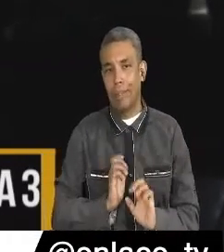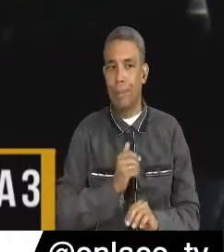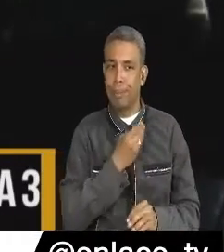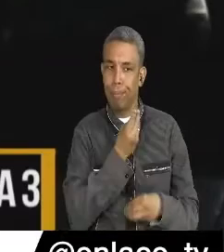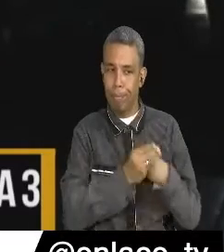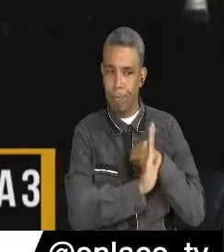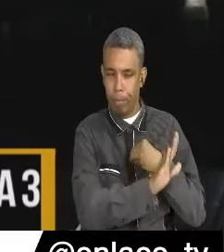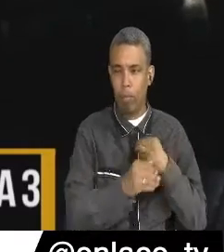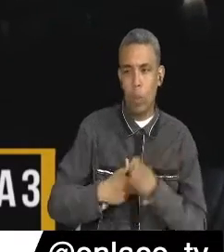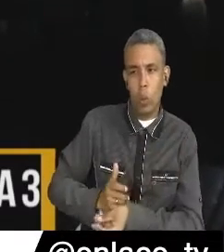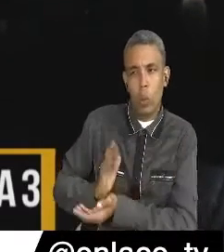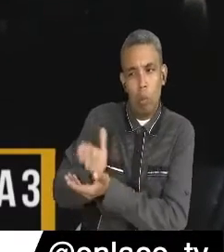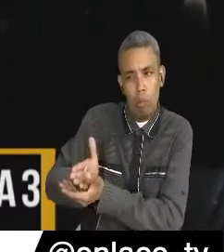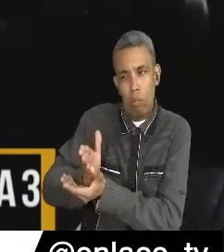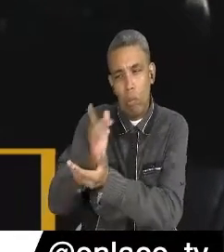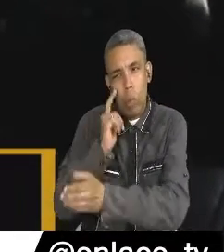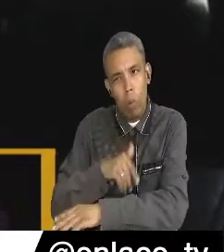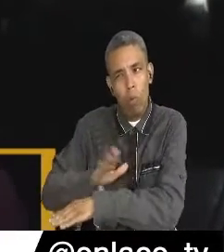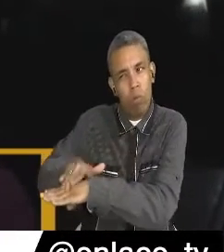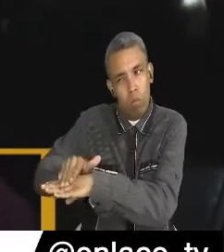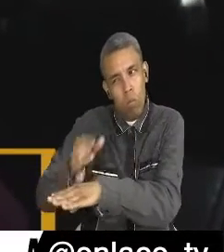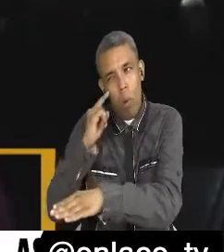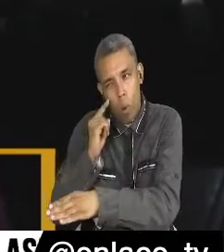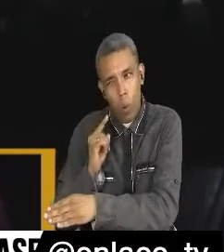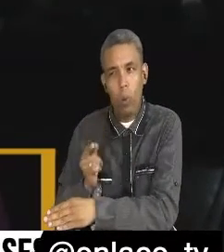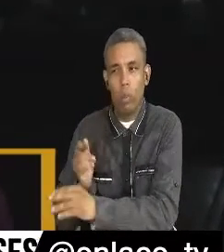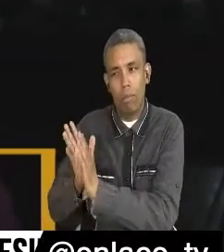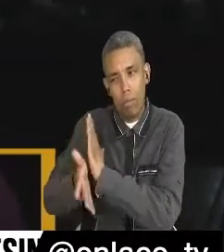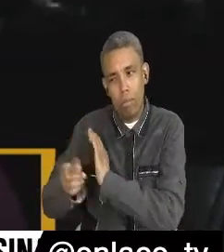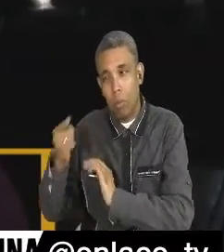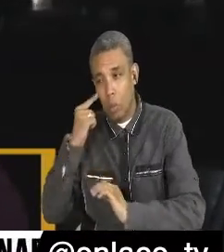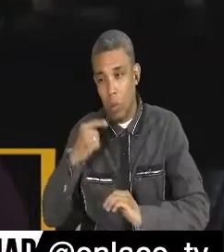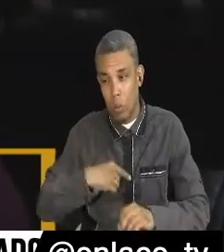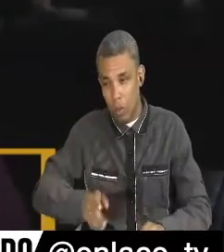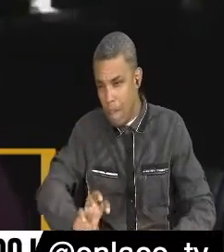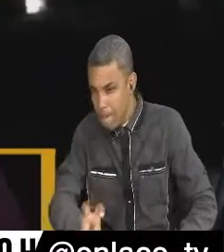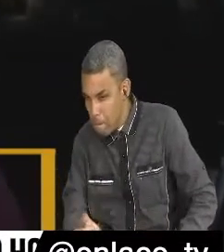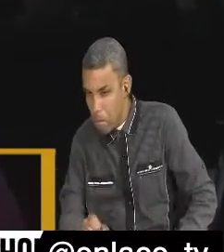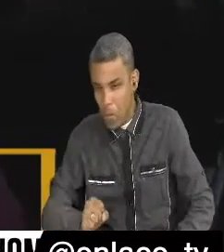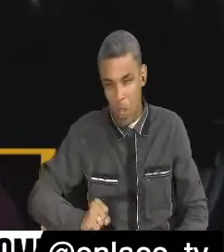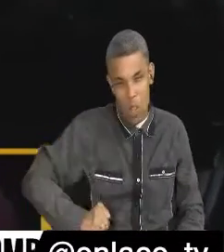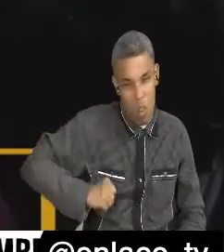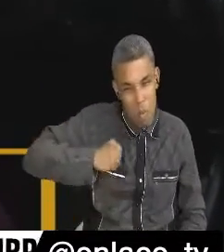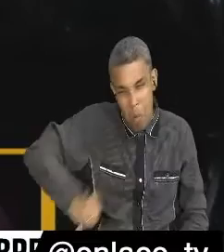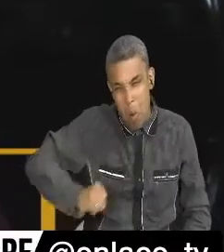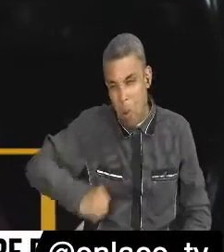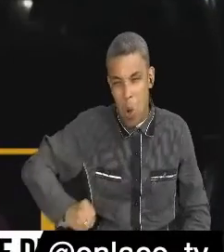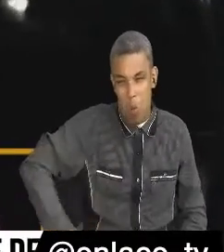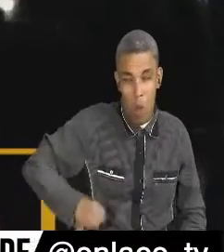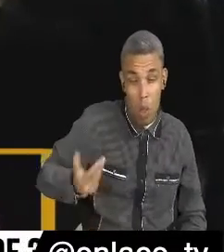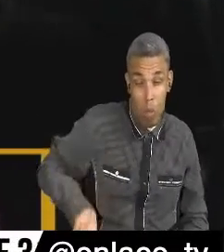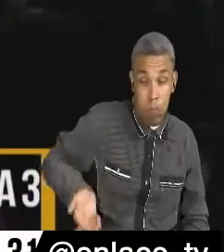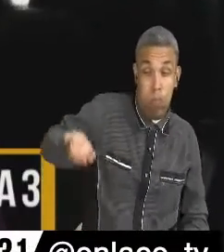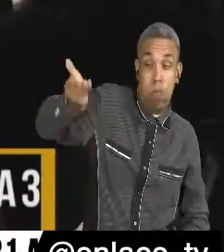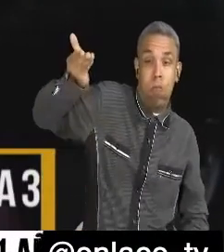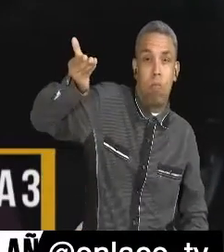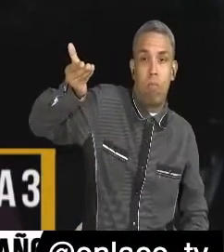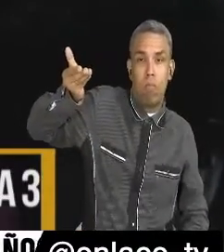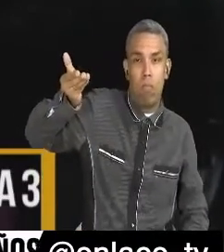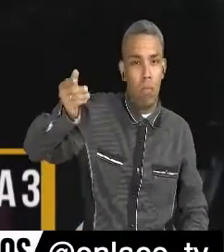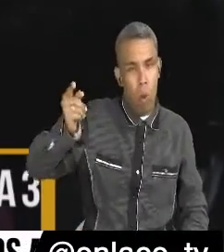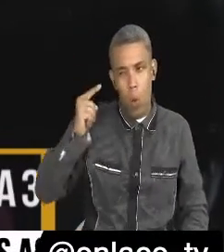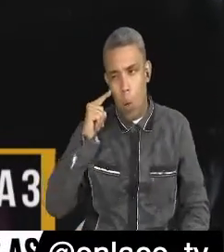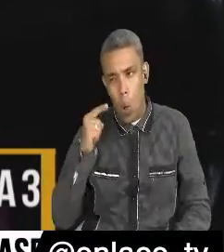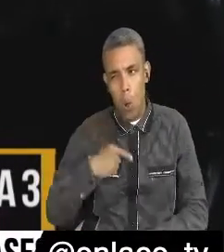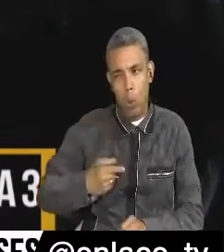interior del local como tal. Les informamos el nivel de presión sonora límite en la zona en que está funcionando el negocio, ¿sí? Si